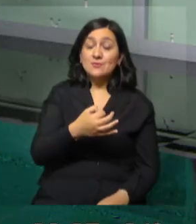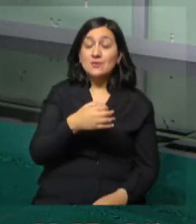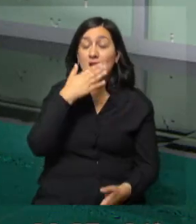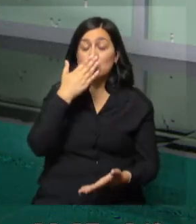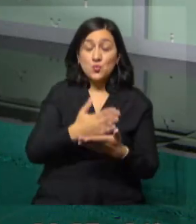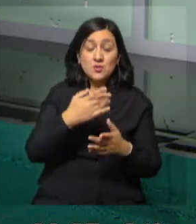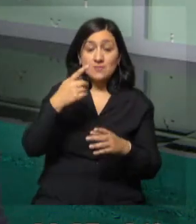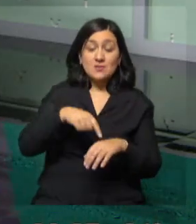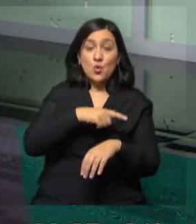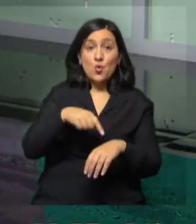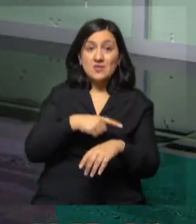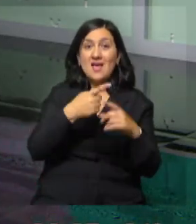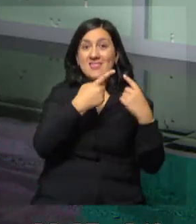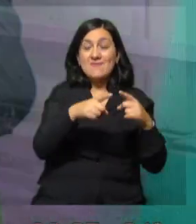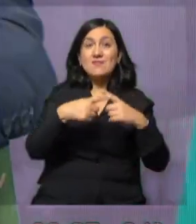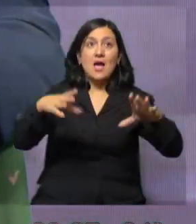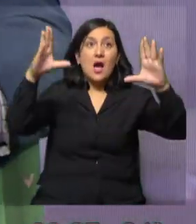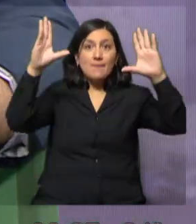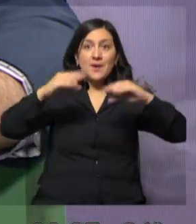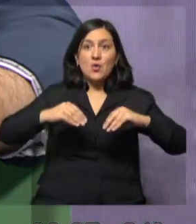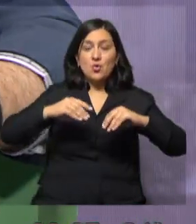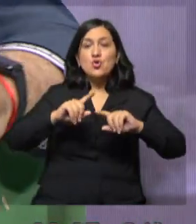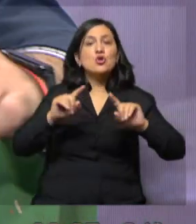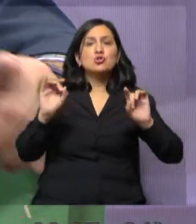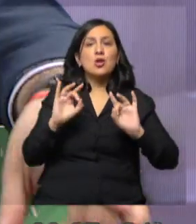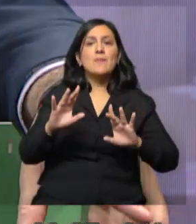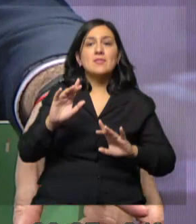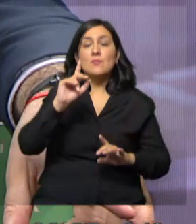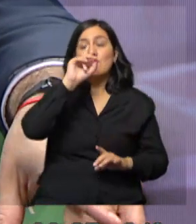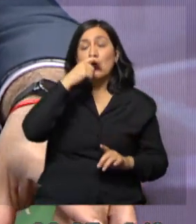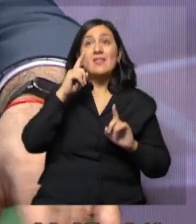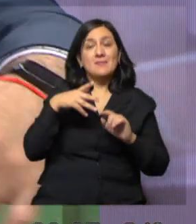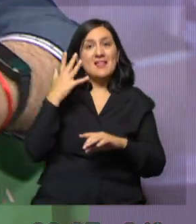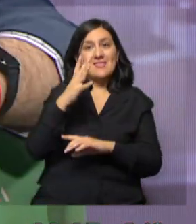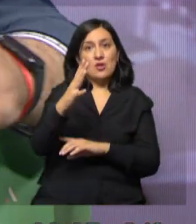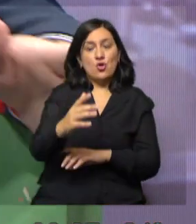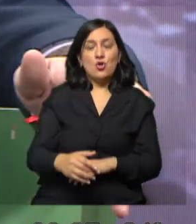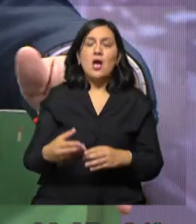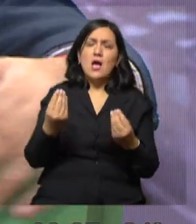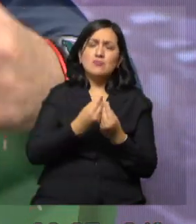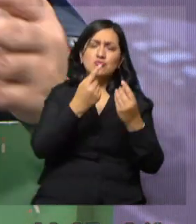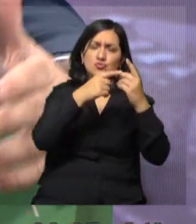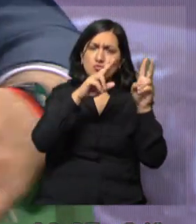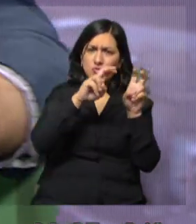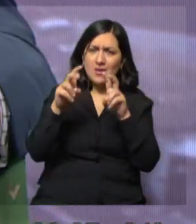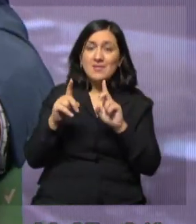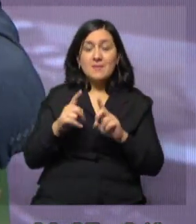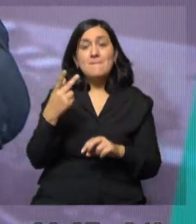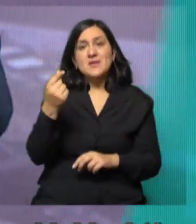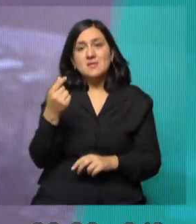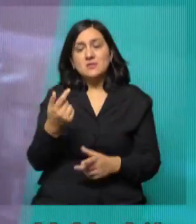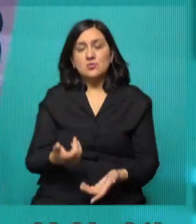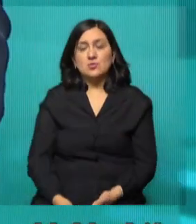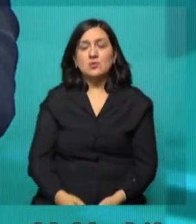últimas horas se han dado diferentes apagones, no solamente en la capital, sino también en el interior del país. Hay varios temas para hablar, tarifas, entre otras cosas,